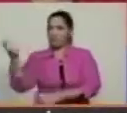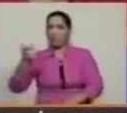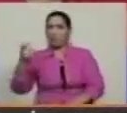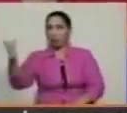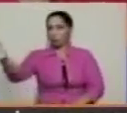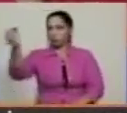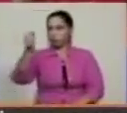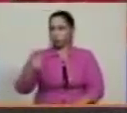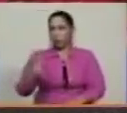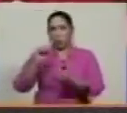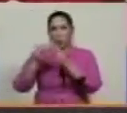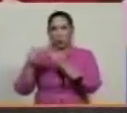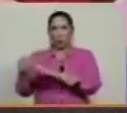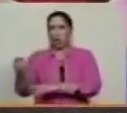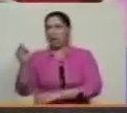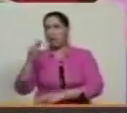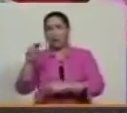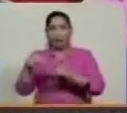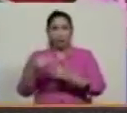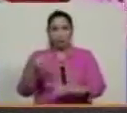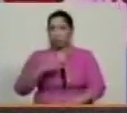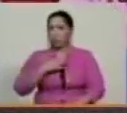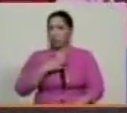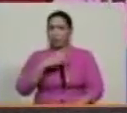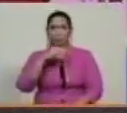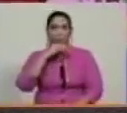Nadie puede ponerse bravo por eso.